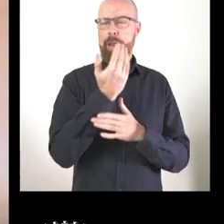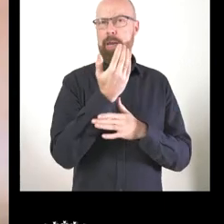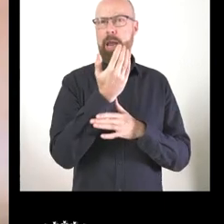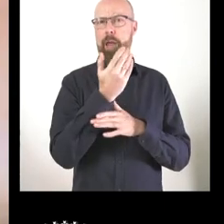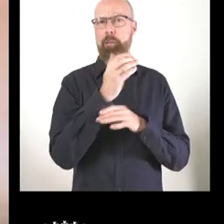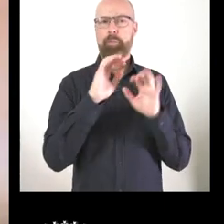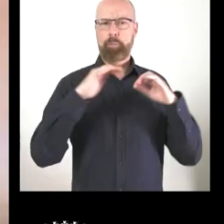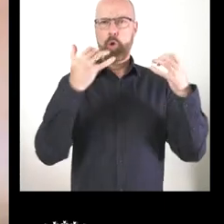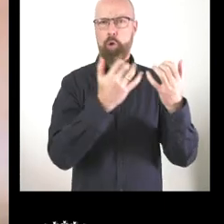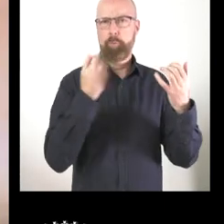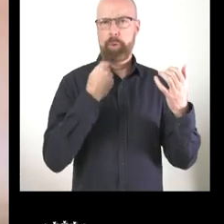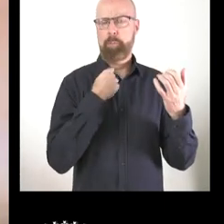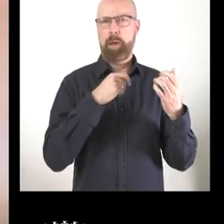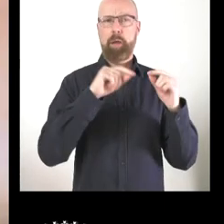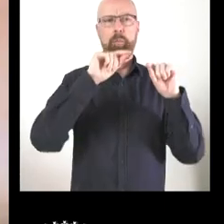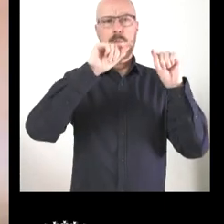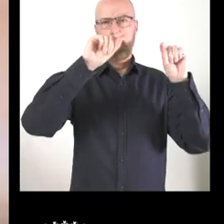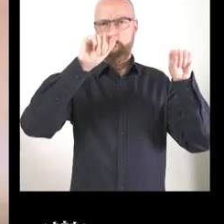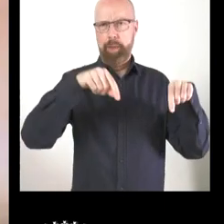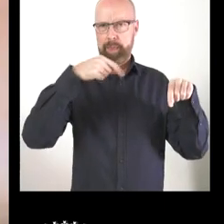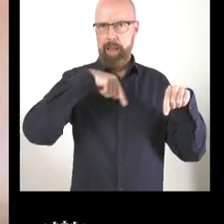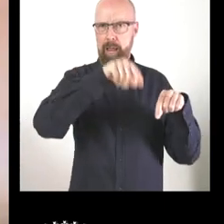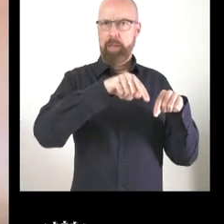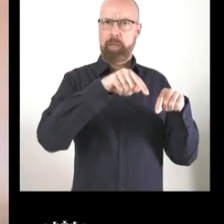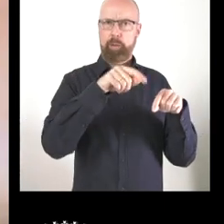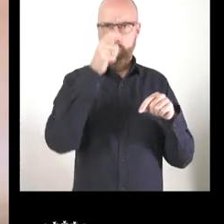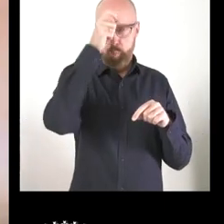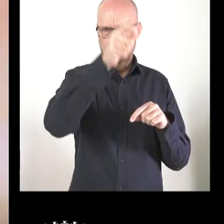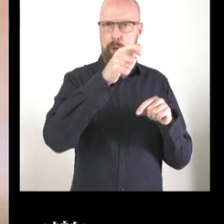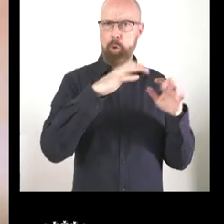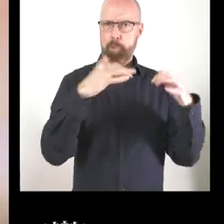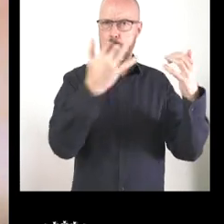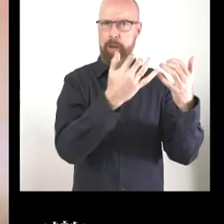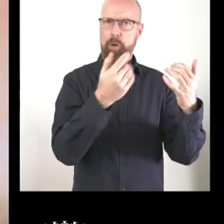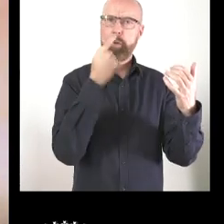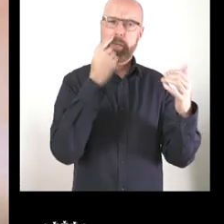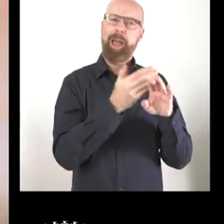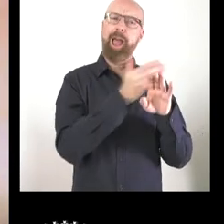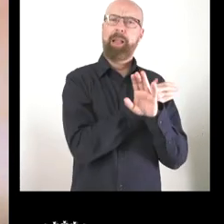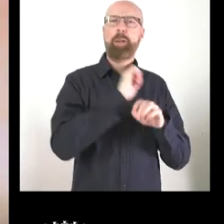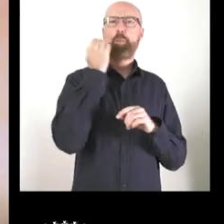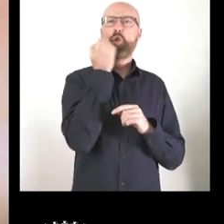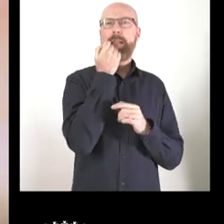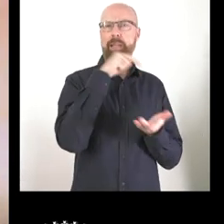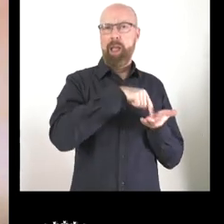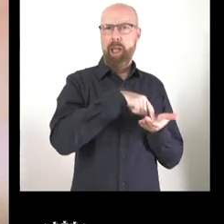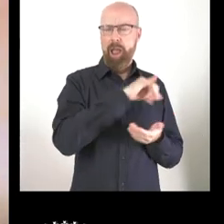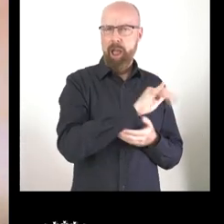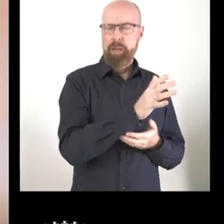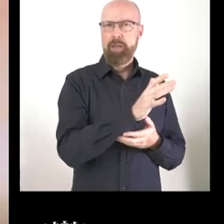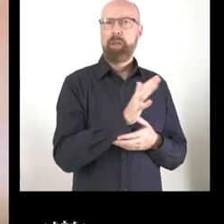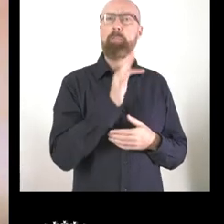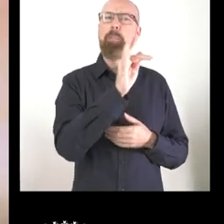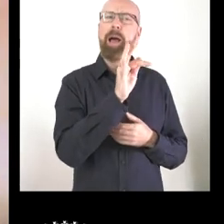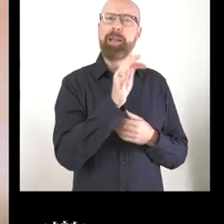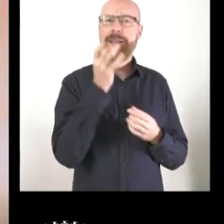en el cuarto municipio de la provincia en población una protesta que ha precedido a ese pleno y varias iniciativas respecto a la